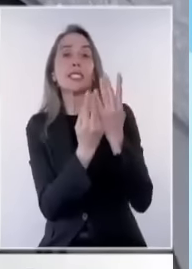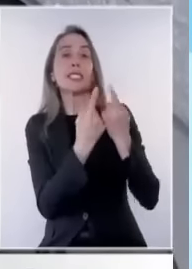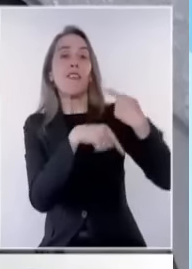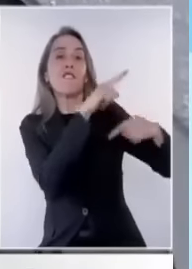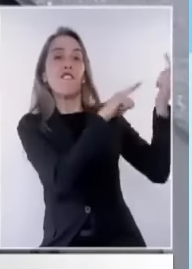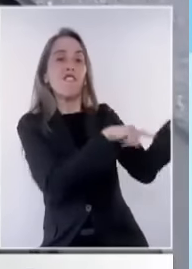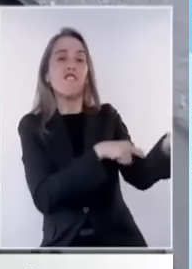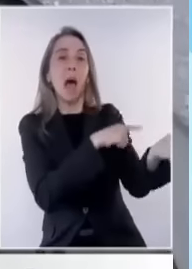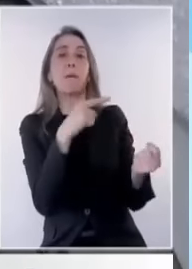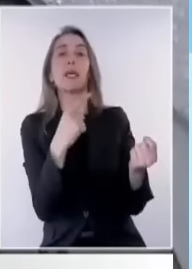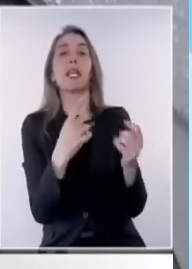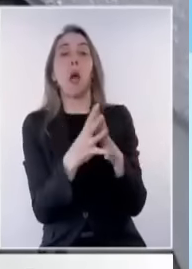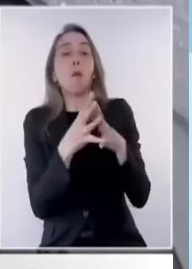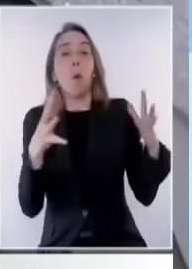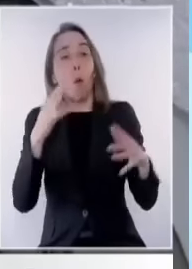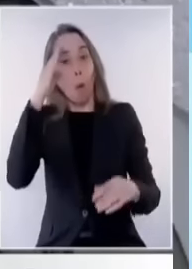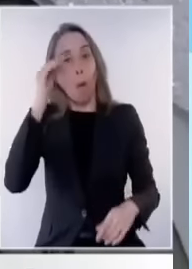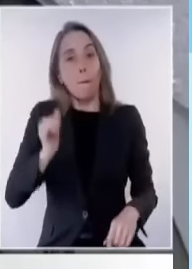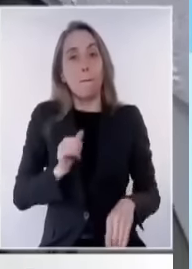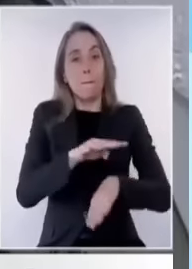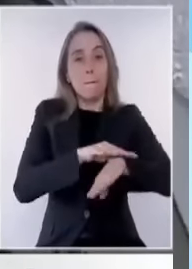muchos marinos. Ah, mira. Todavía